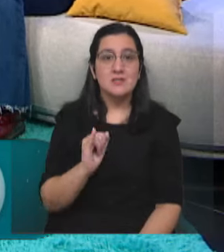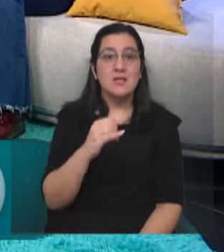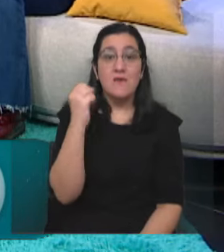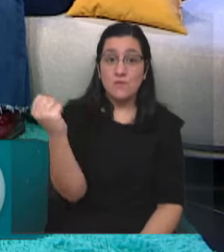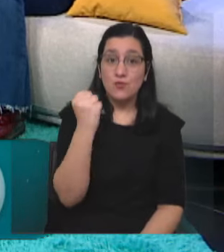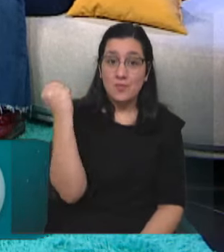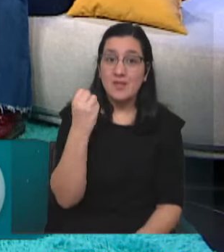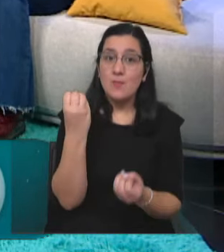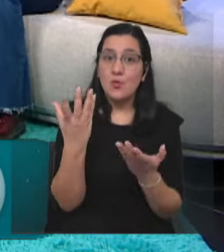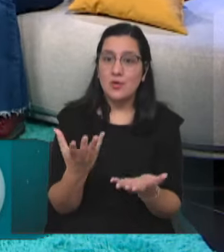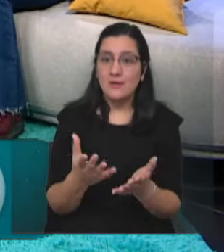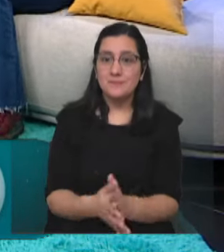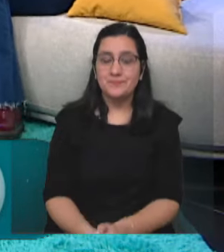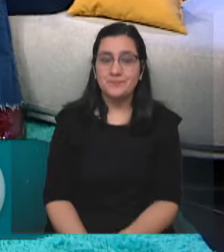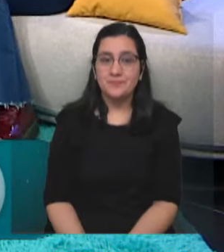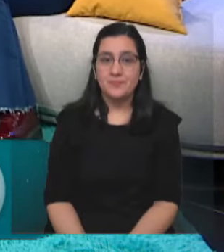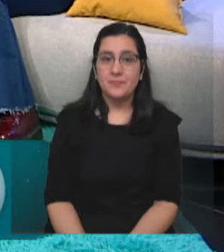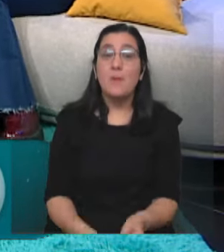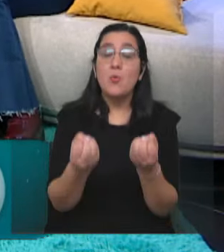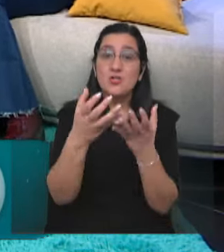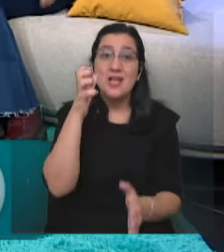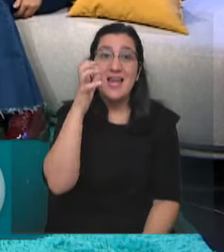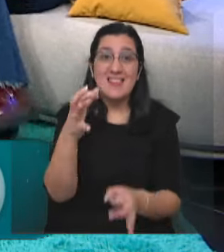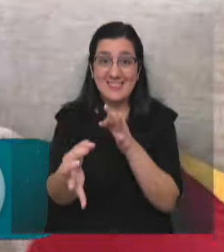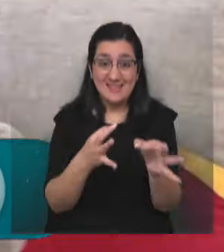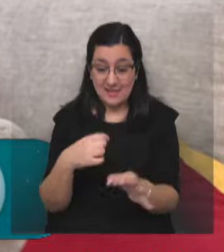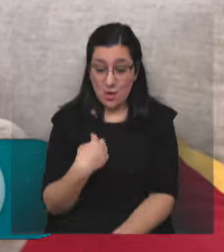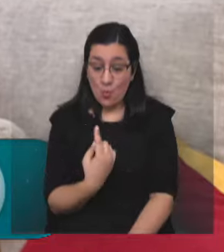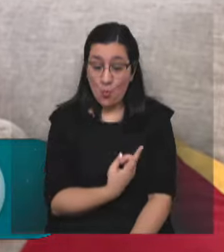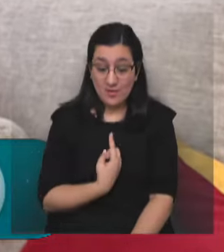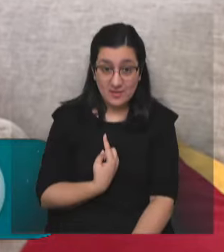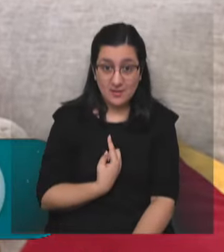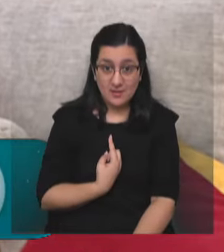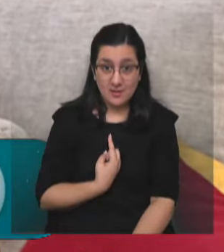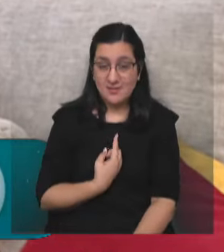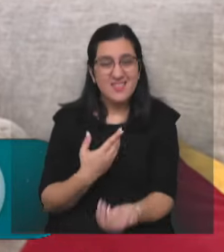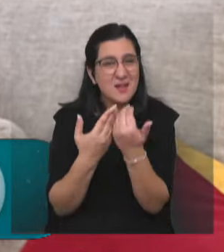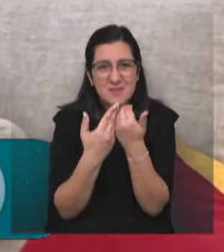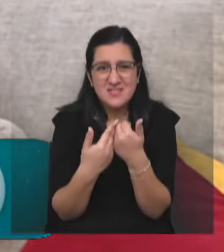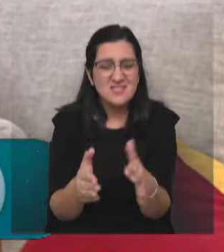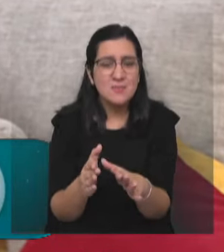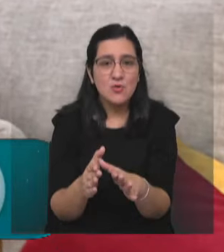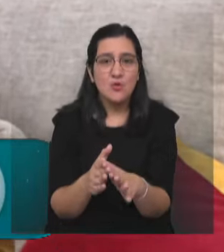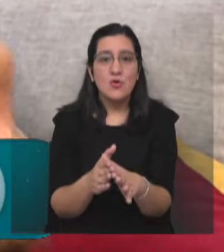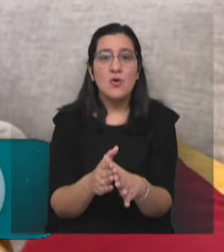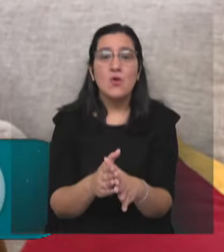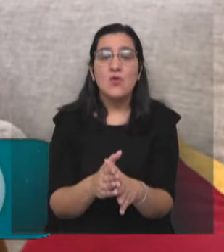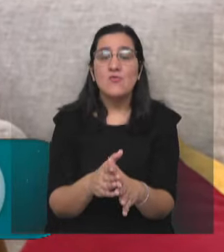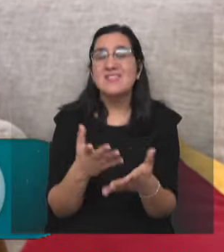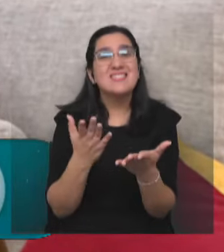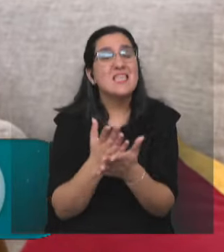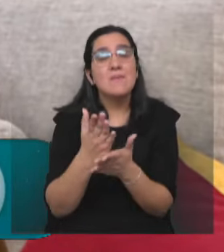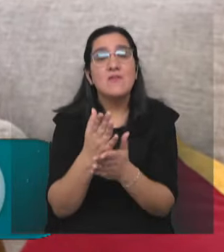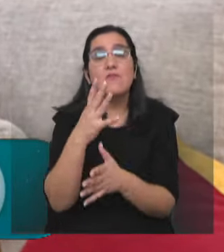fundamental esto, digo, porque por eso la estrategia nuestra como productores ha sido desde un principio movernos en forma de red,